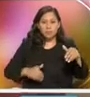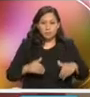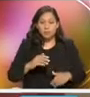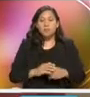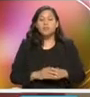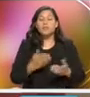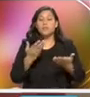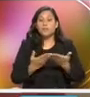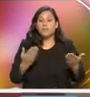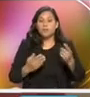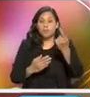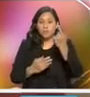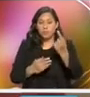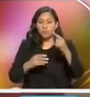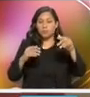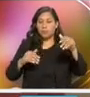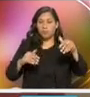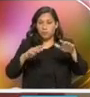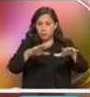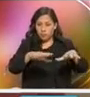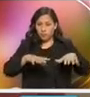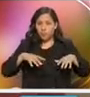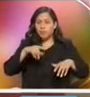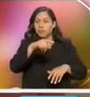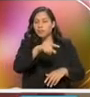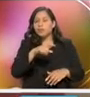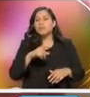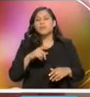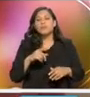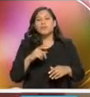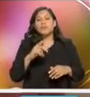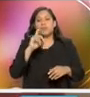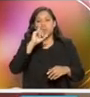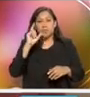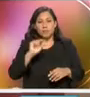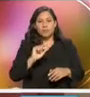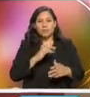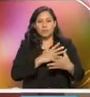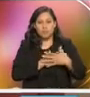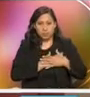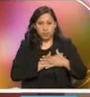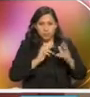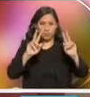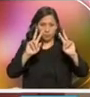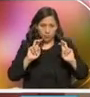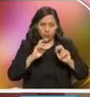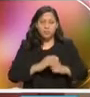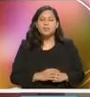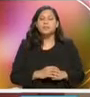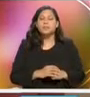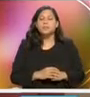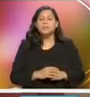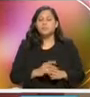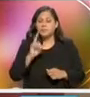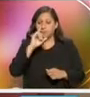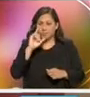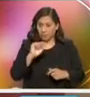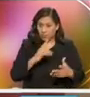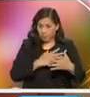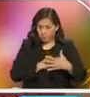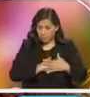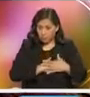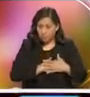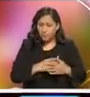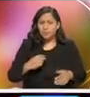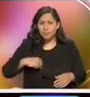un espectáculo que es multifacético que se llama Maldito Amor. Maldito Amor es todo lo que